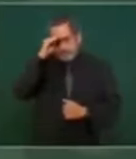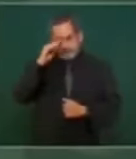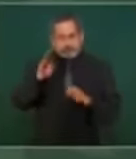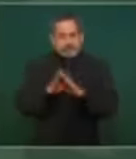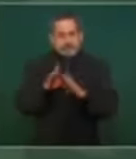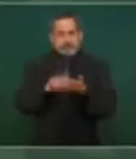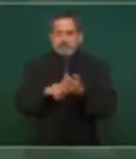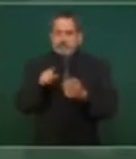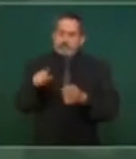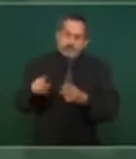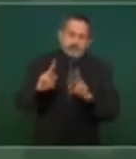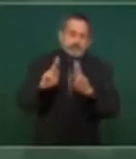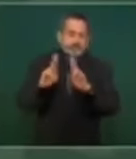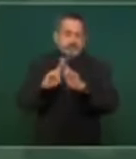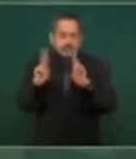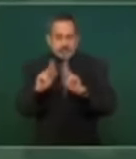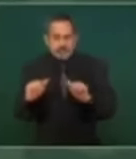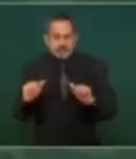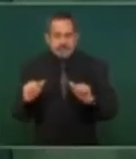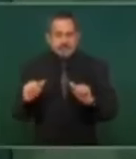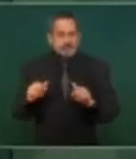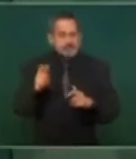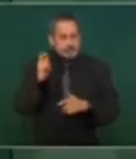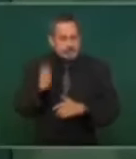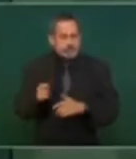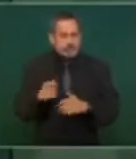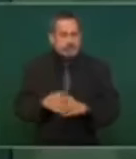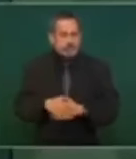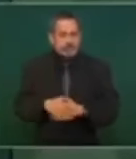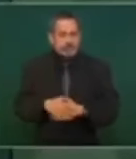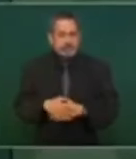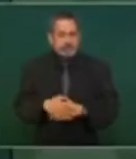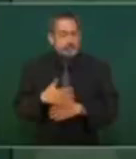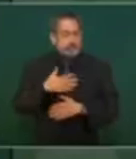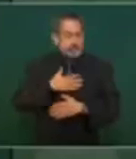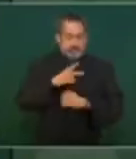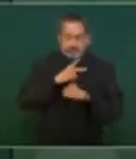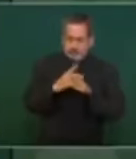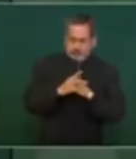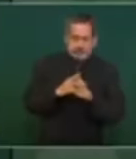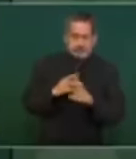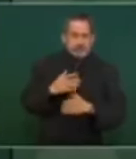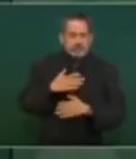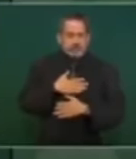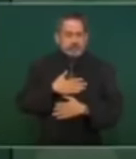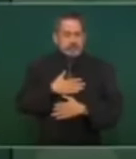que haya paz y desde luego en nuestro país. Aquí,